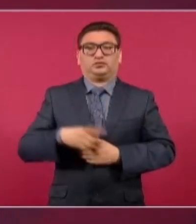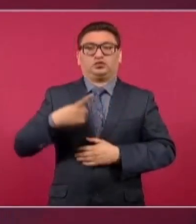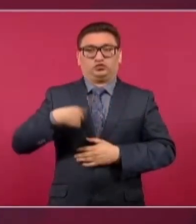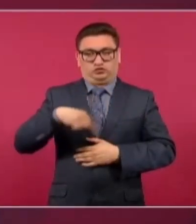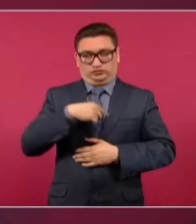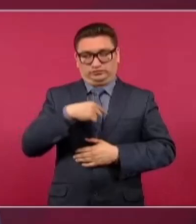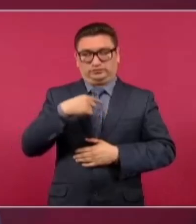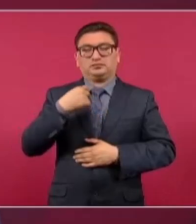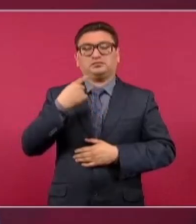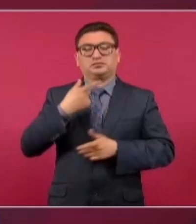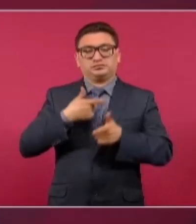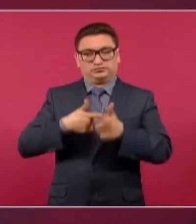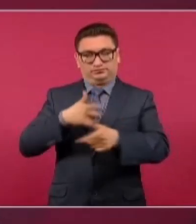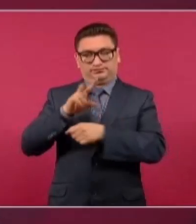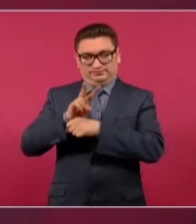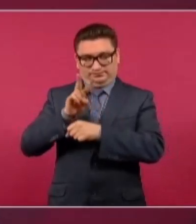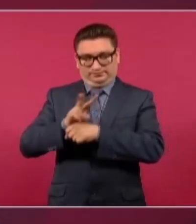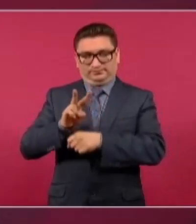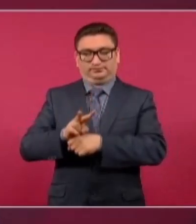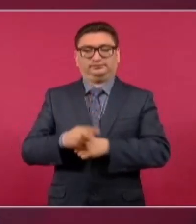pendientes.